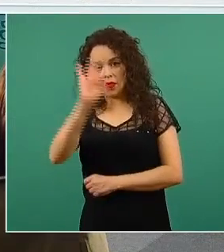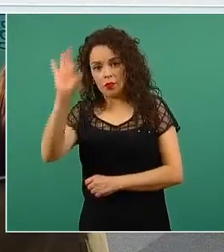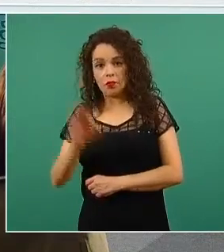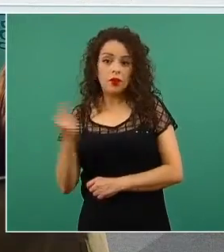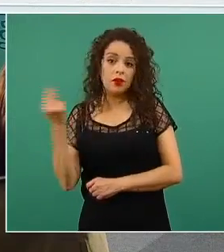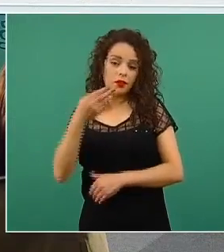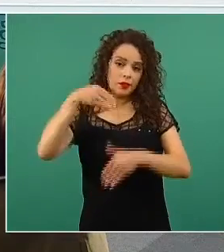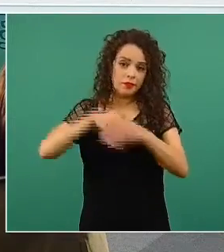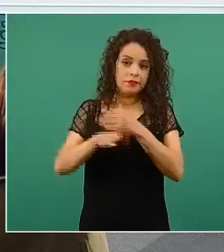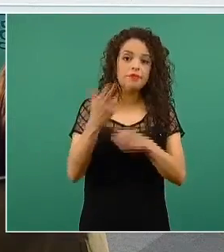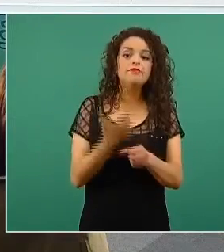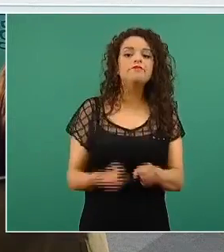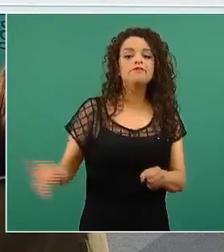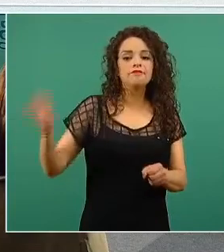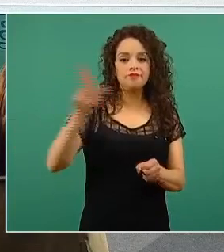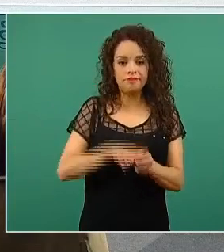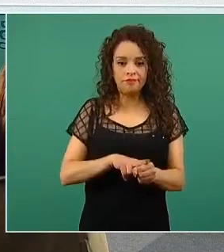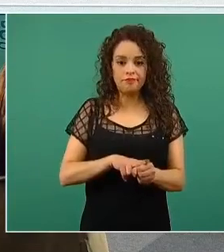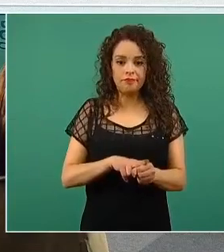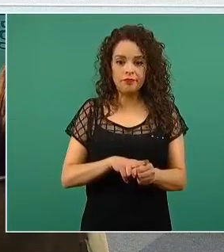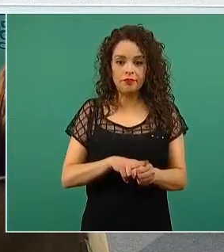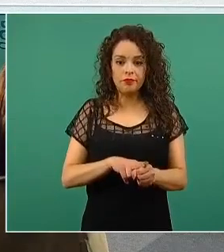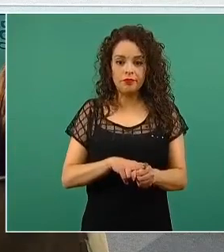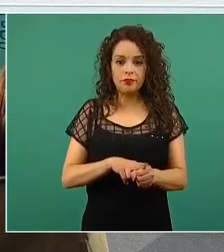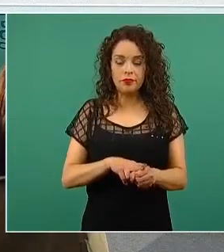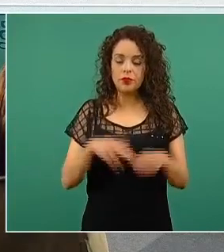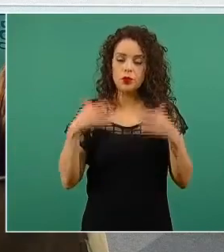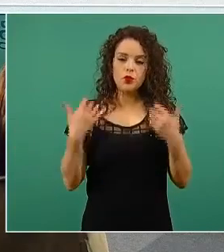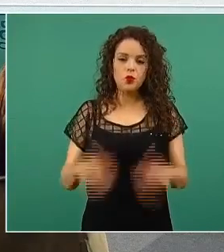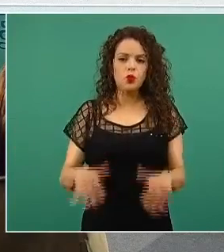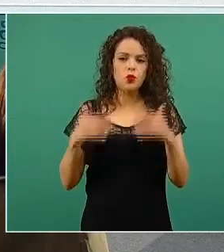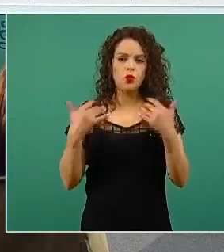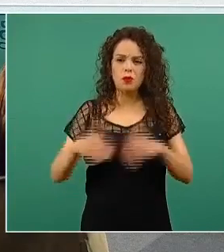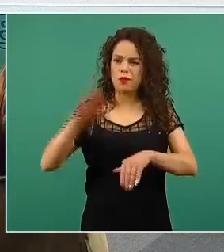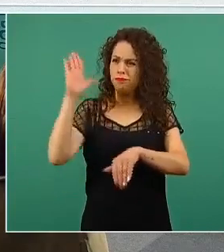hospitalización. Hubieran sido muchas más